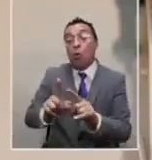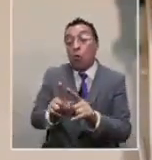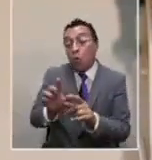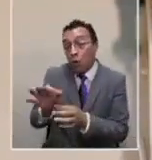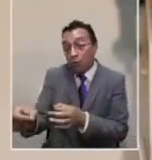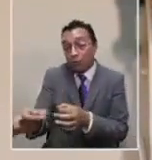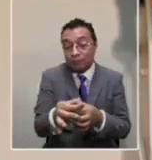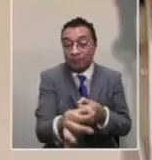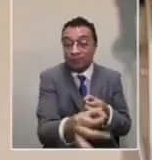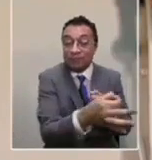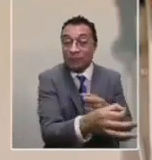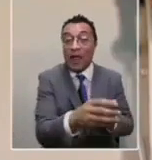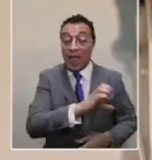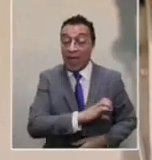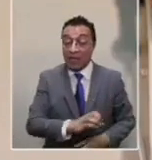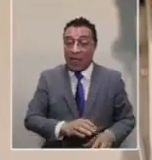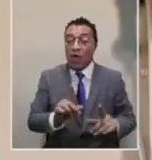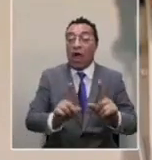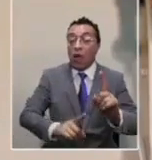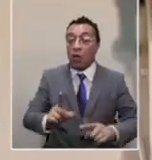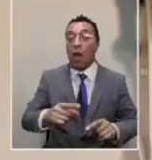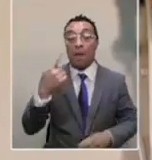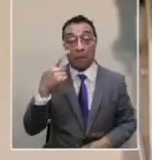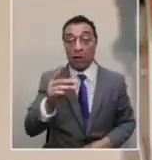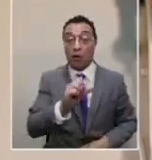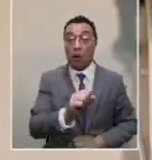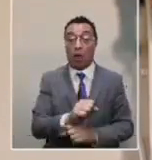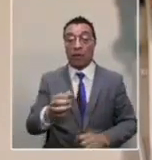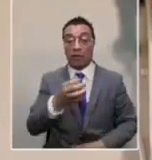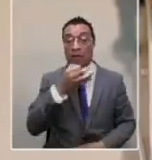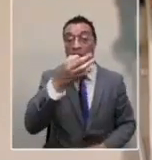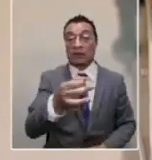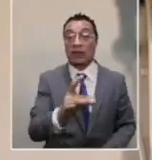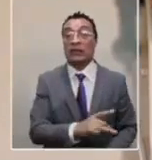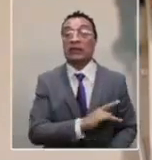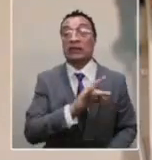sectores del Estado, pero uno no puede decir que